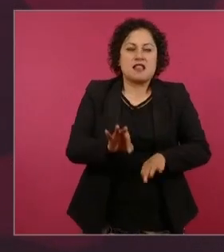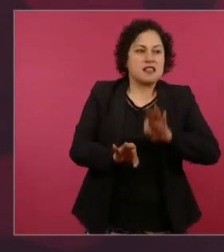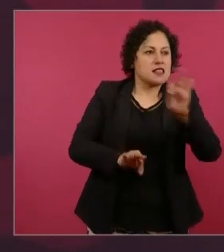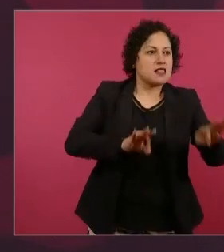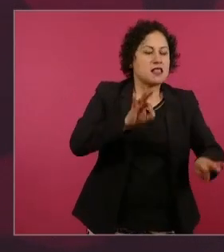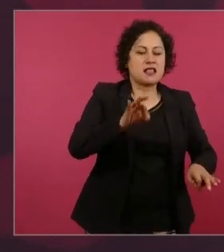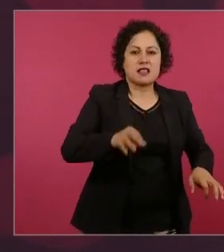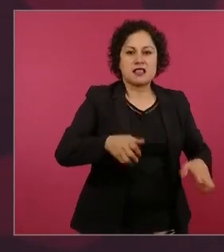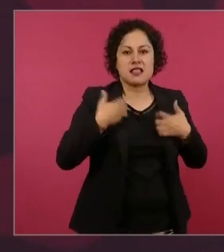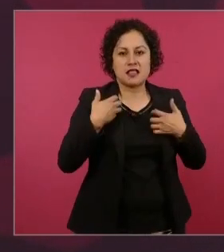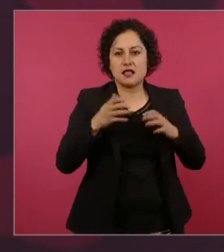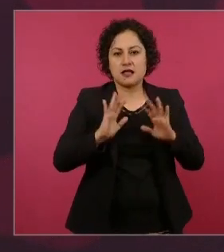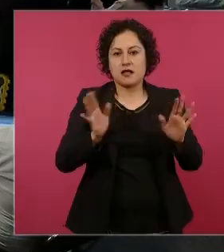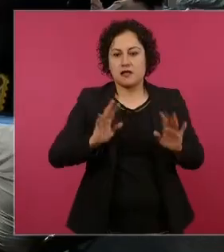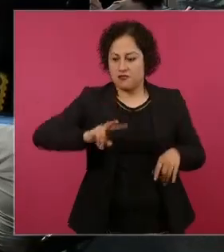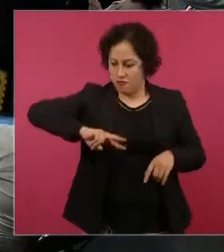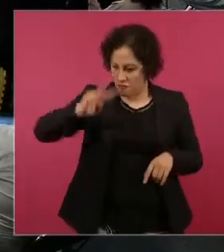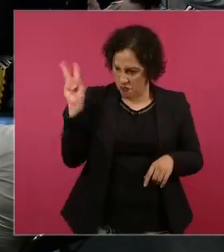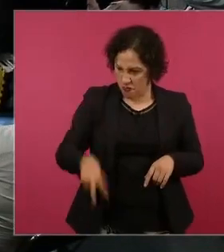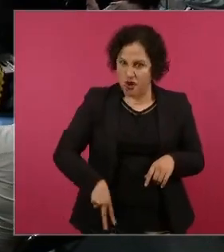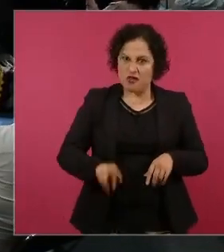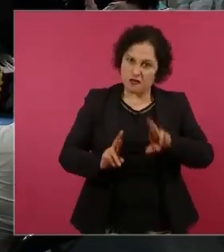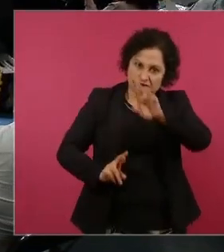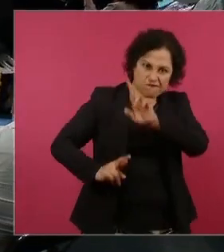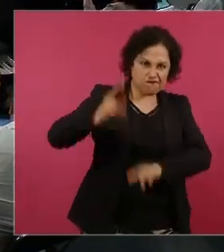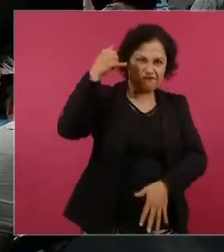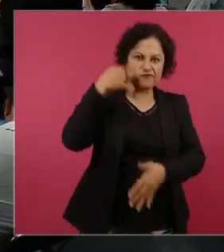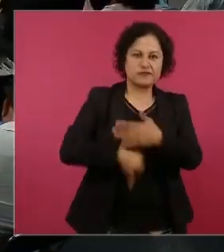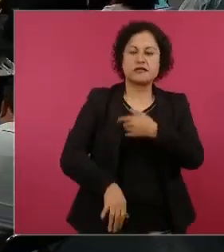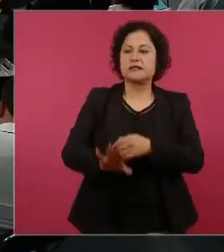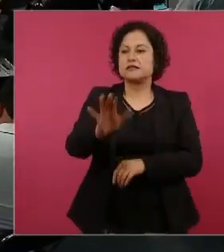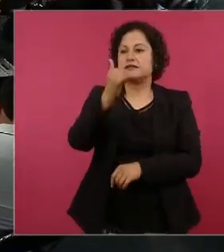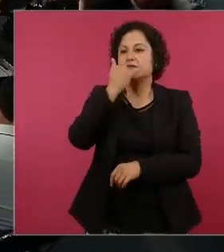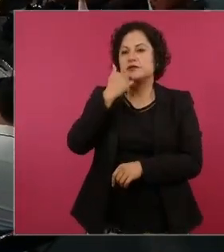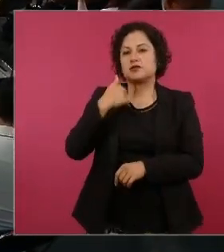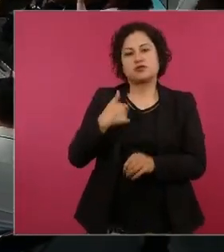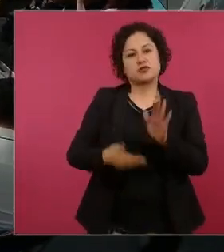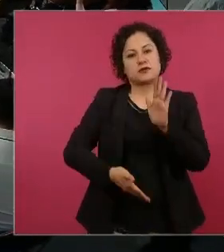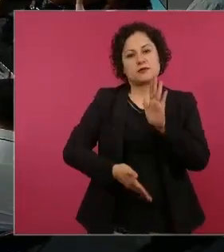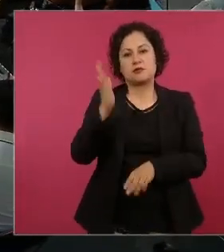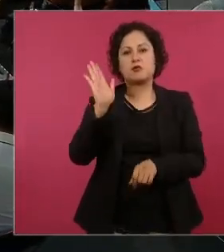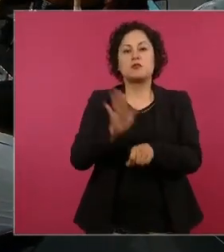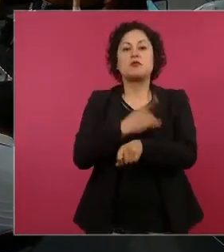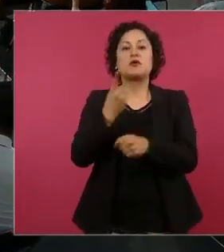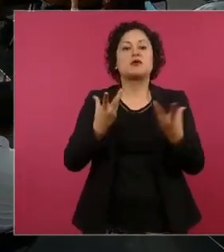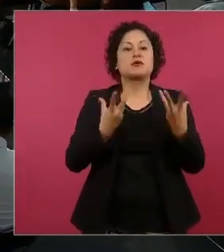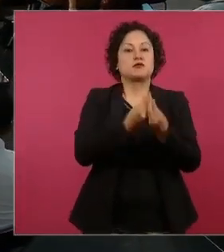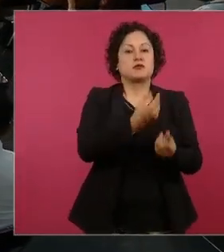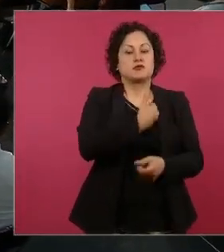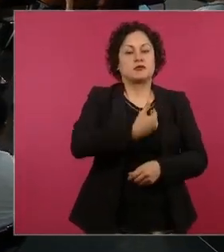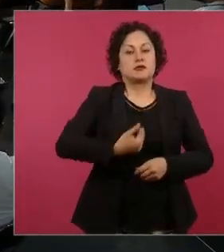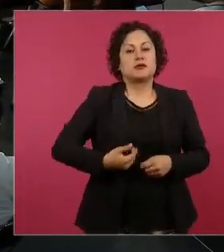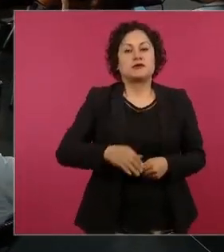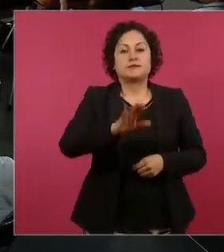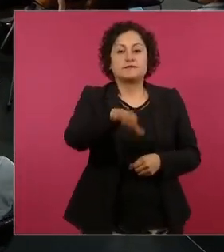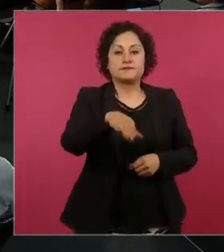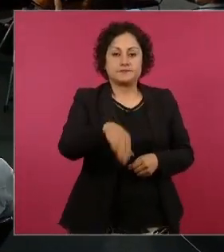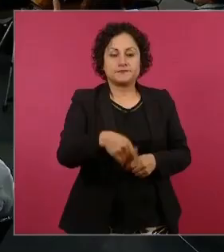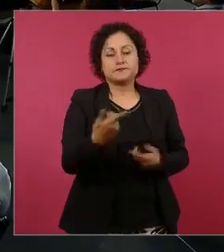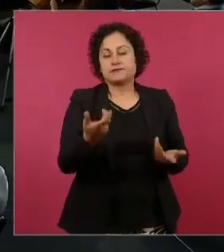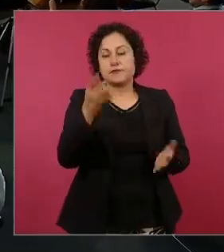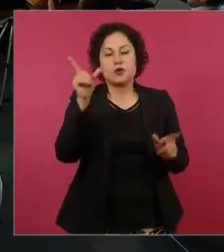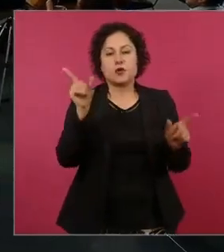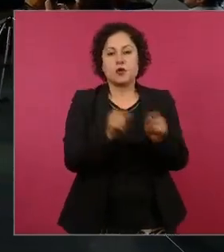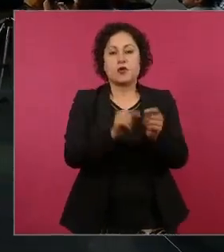porque si no, presidente, no nada voy más a estar con los presidentes. Presidente, solamente para darle las gracias, el día de